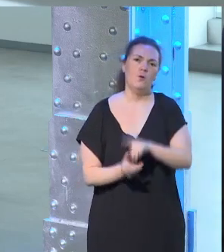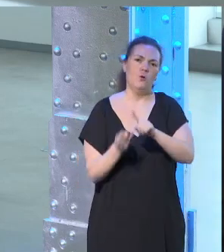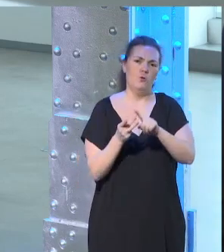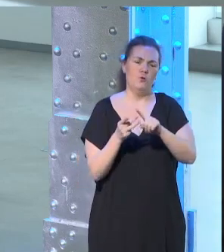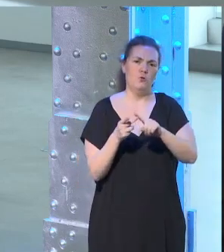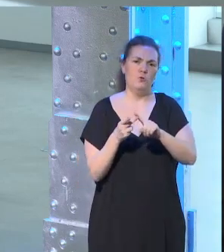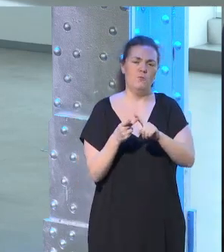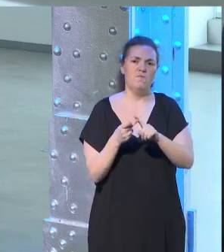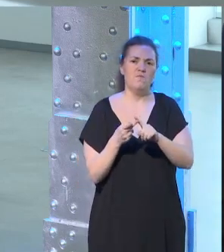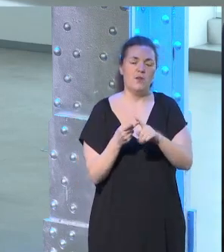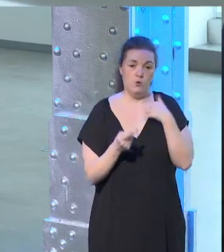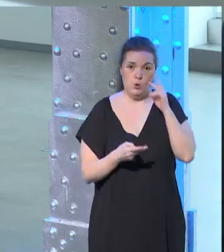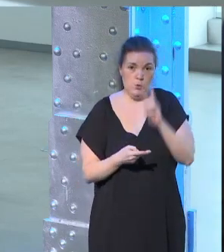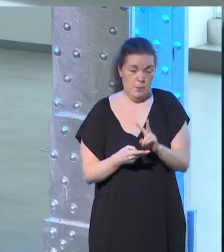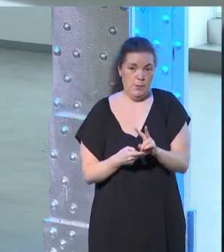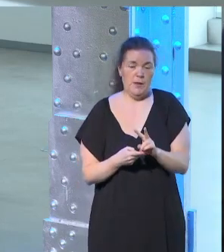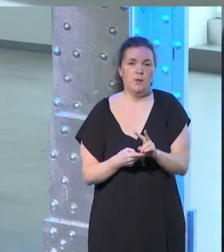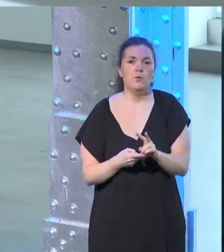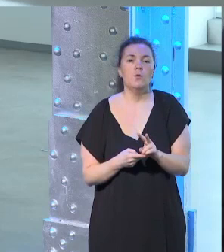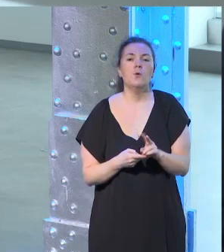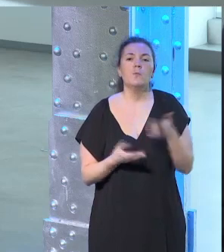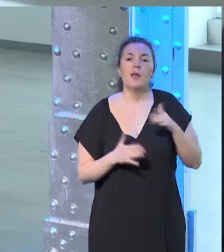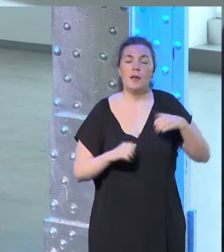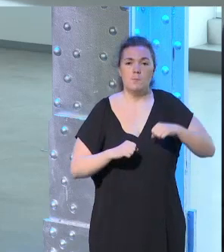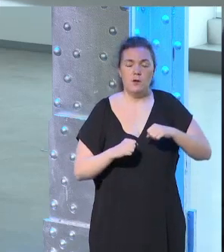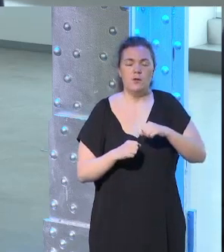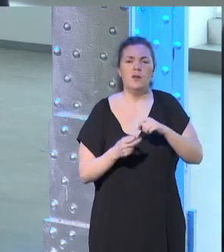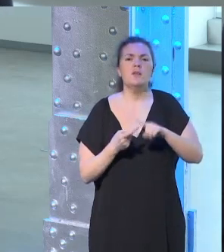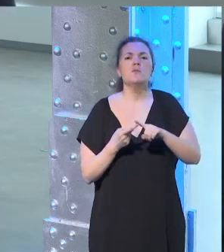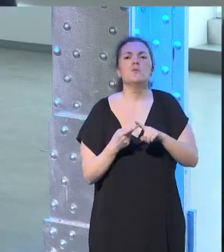Segundo, lo estuve viendo yo con mi madre, mayorcita. Segundo,